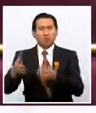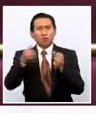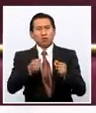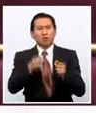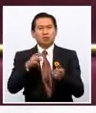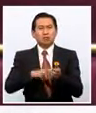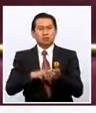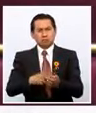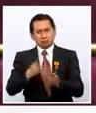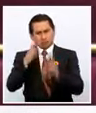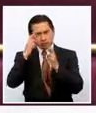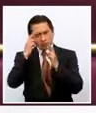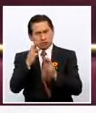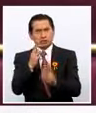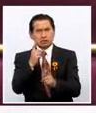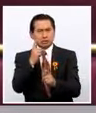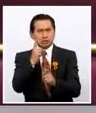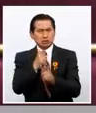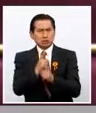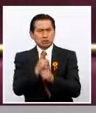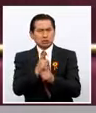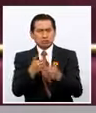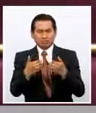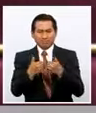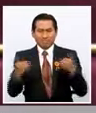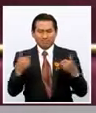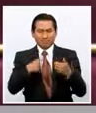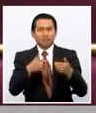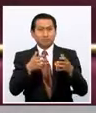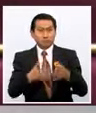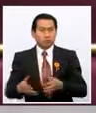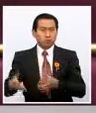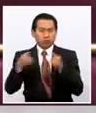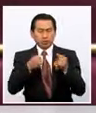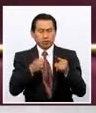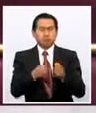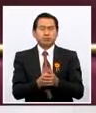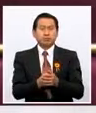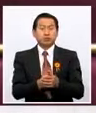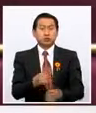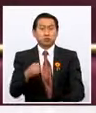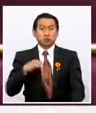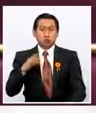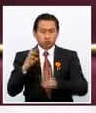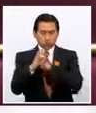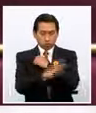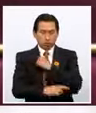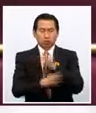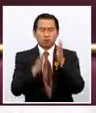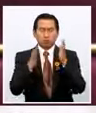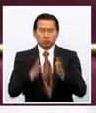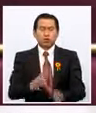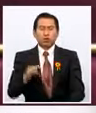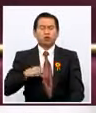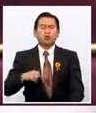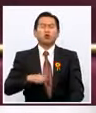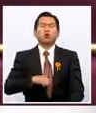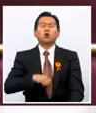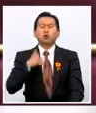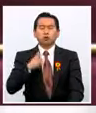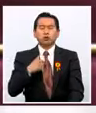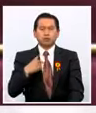milimétrica la separación de poderes soy republicana y estoy orgullosa de